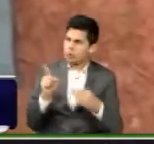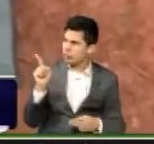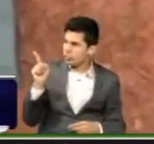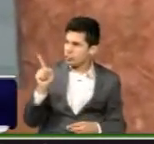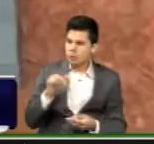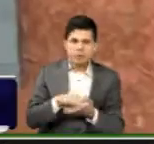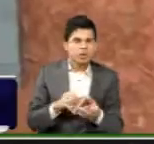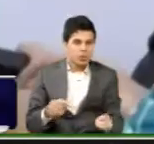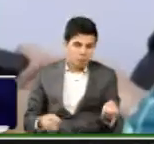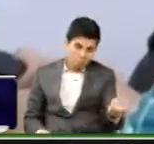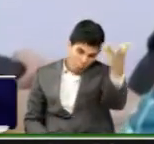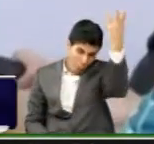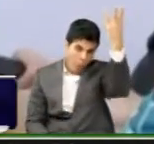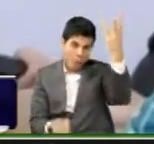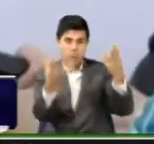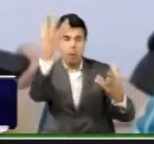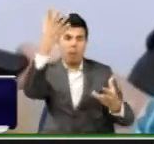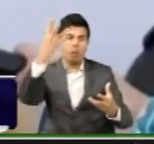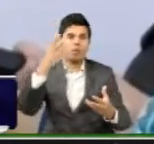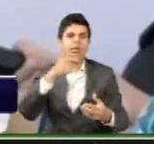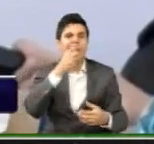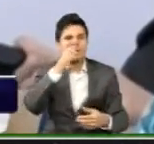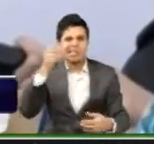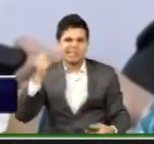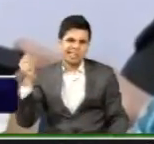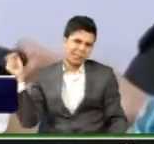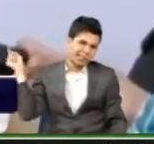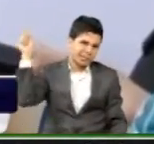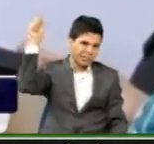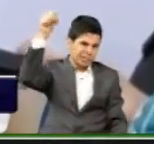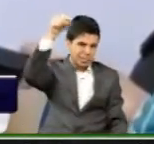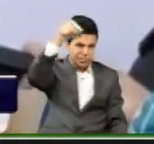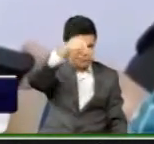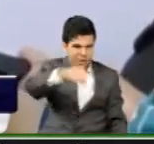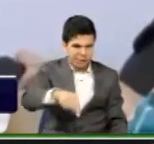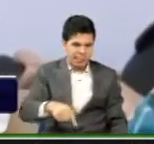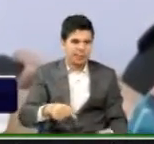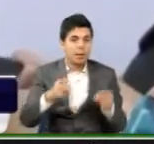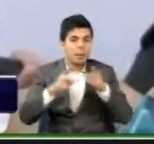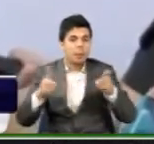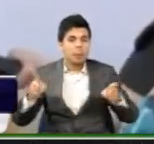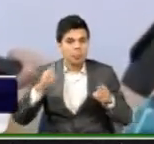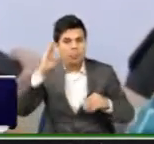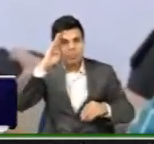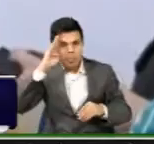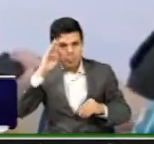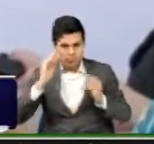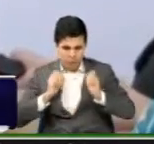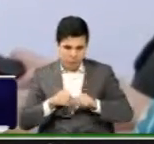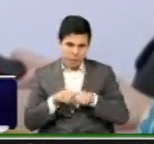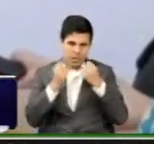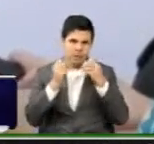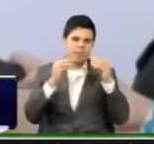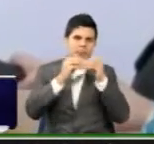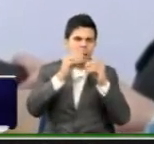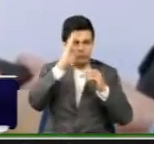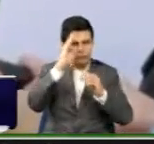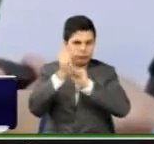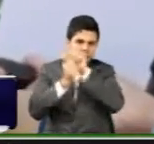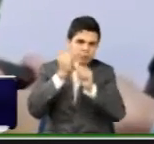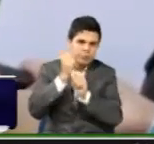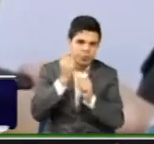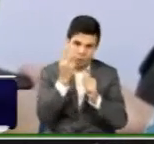de la explosión de una granada, resultaron lesionados 2 patrulleros y 2 auxiliares regulares, quienes fueron